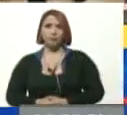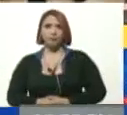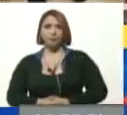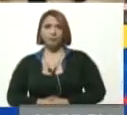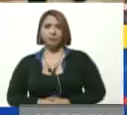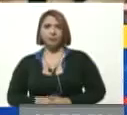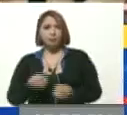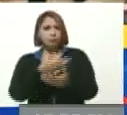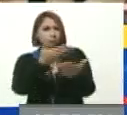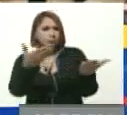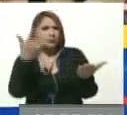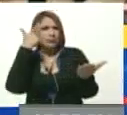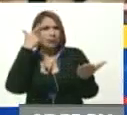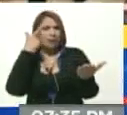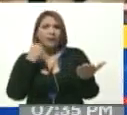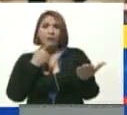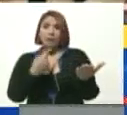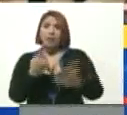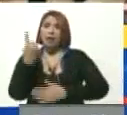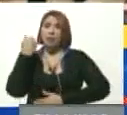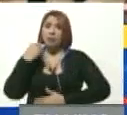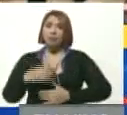Ustedes saben, ya lo dije ayer, ustedes saben que